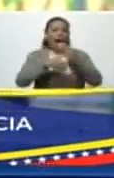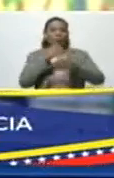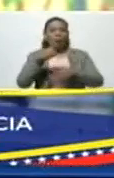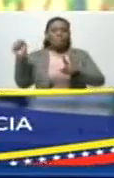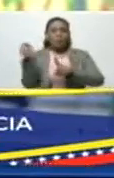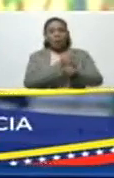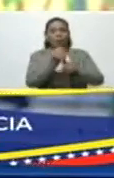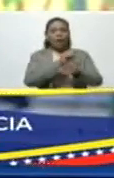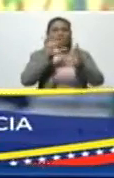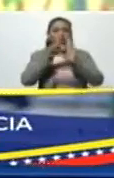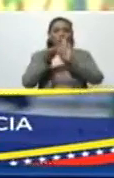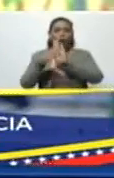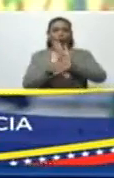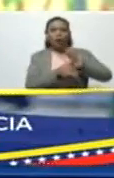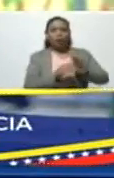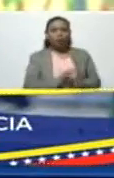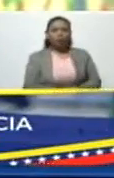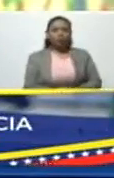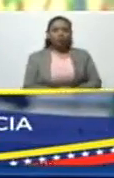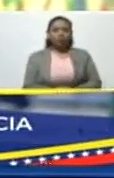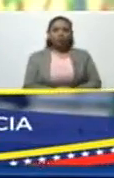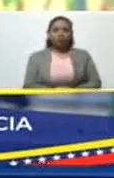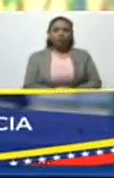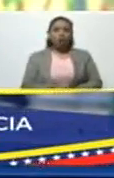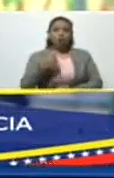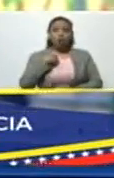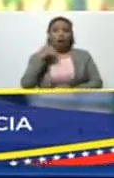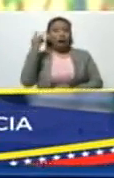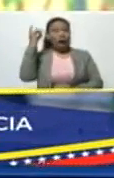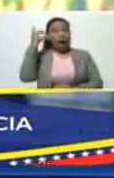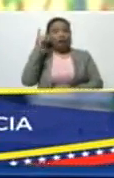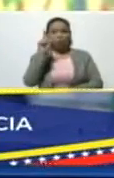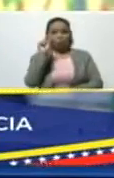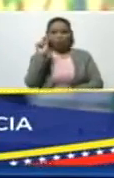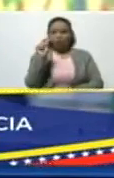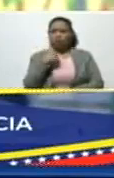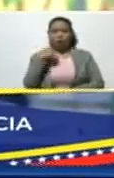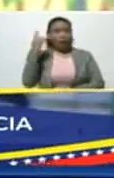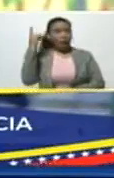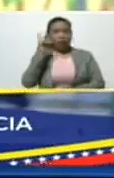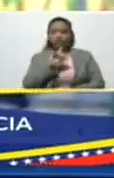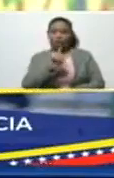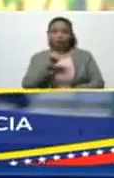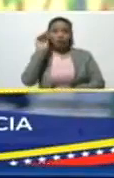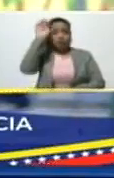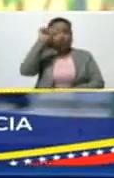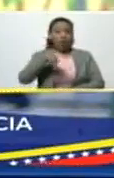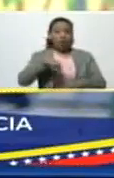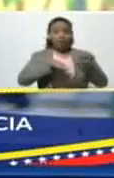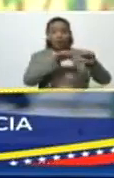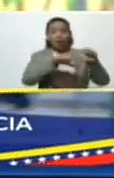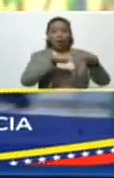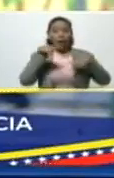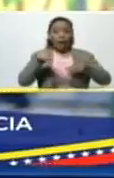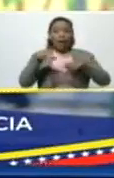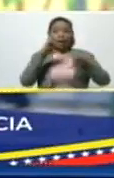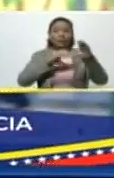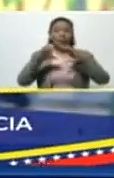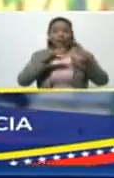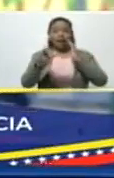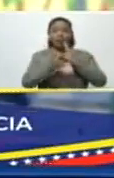y saqueados. No estoy exagerando ni un milímetro. El futuro de este siglo se define en la ciencia,